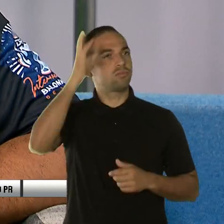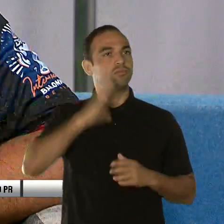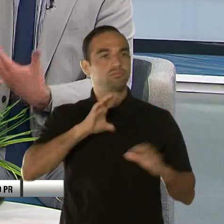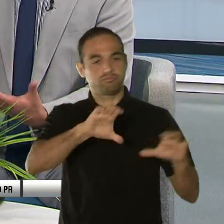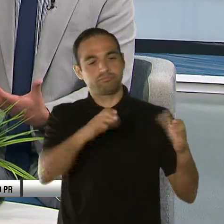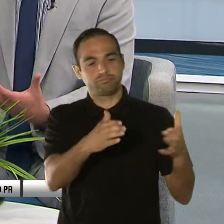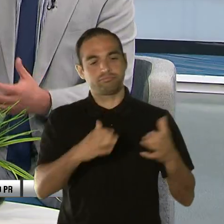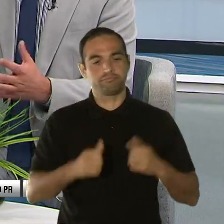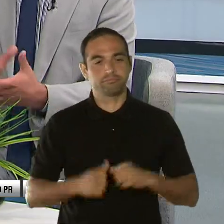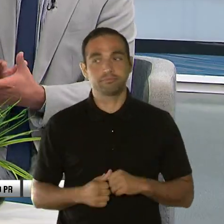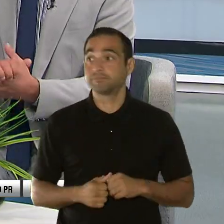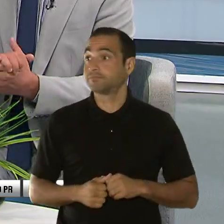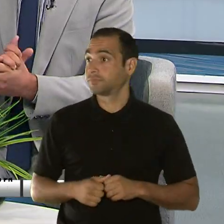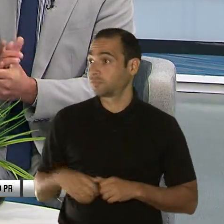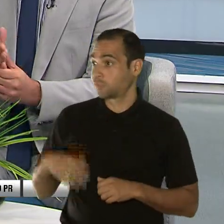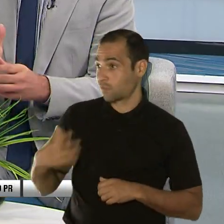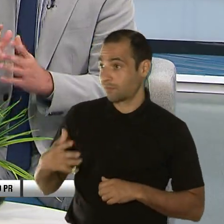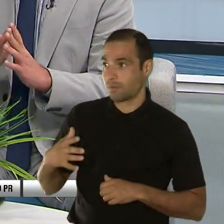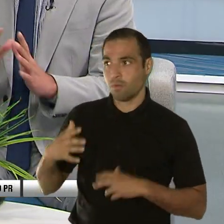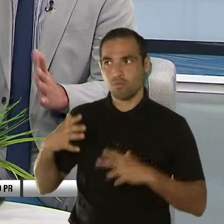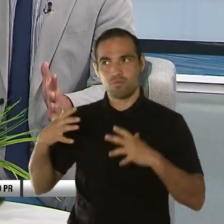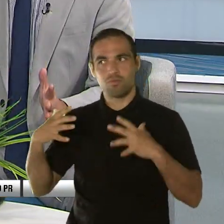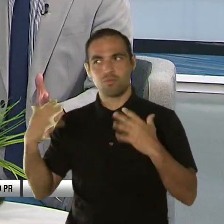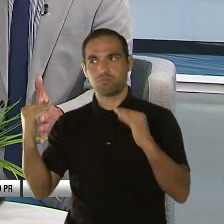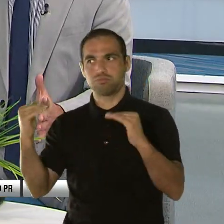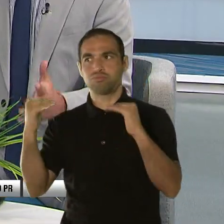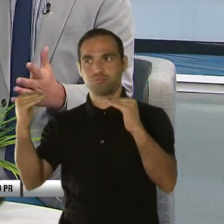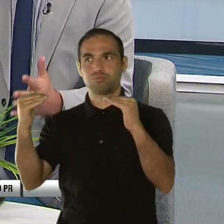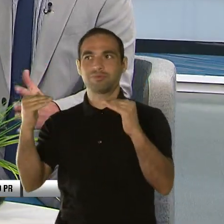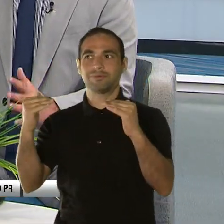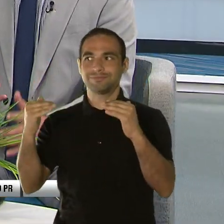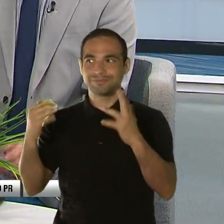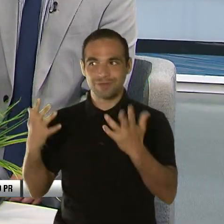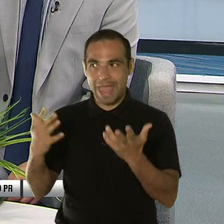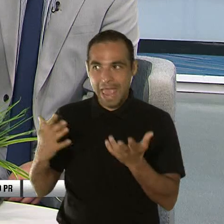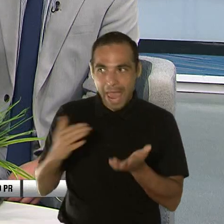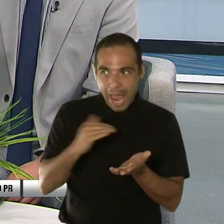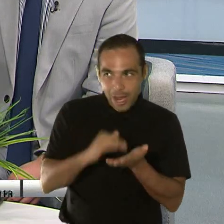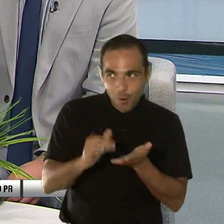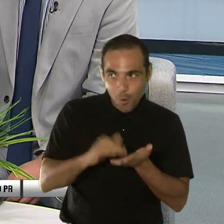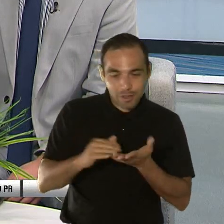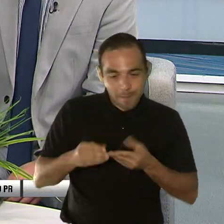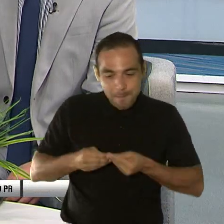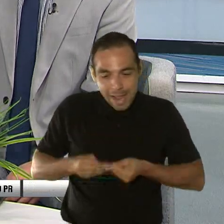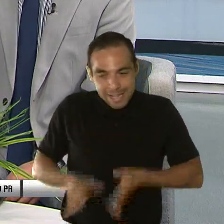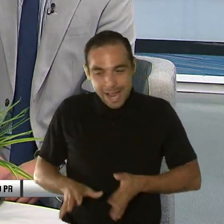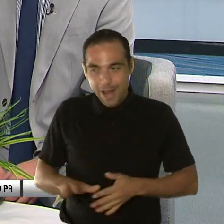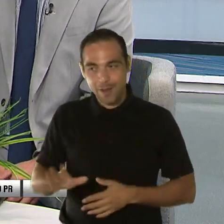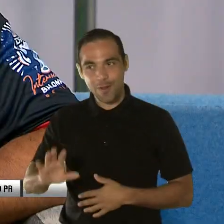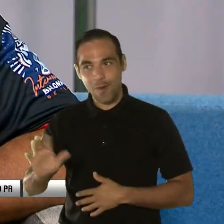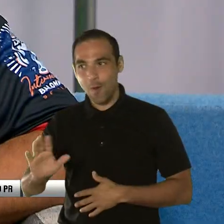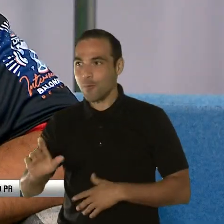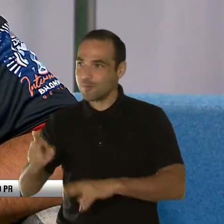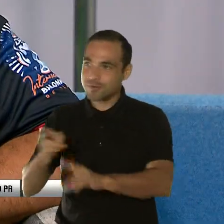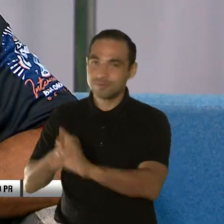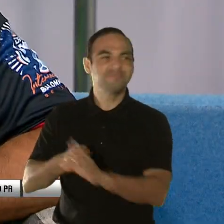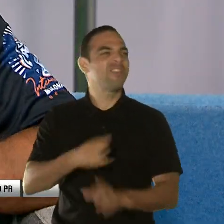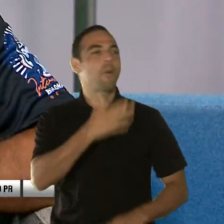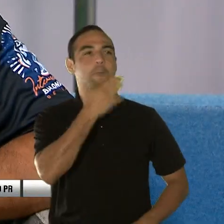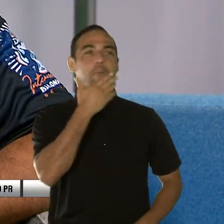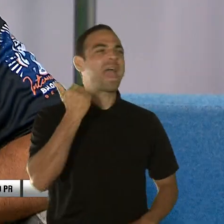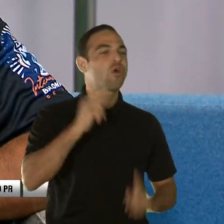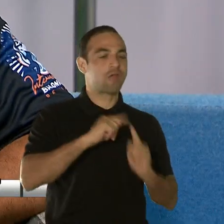un gran nivel allá en el Balneario No hay excusa para perderse este evento los mejores equipos de balonmano playa de Puerto Rico